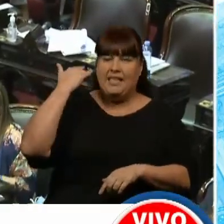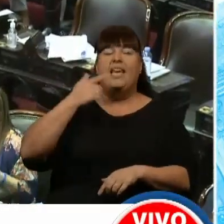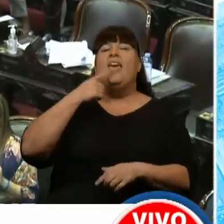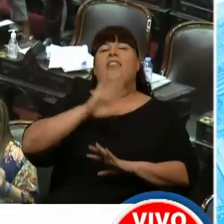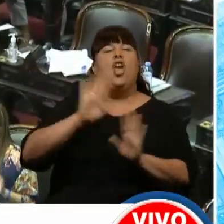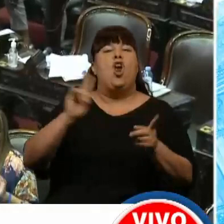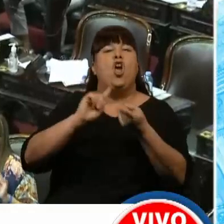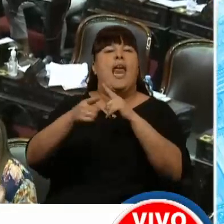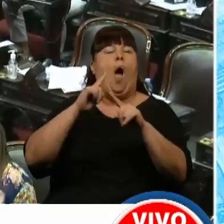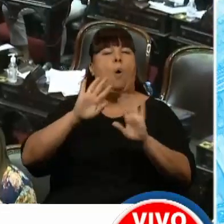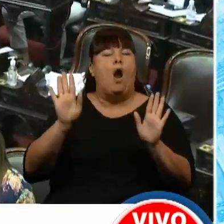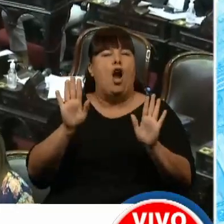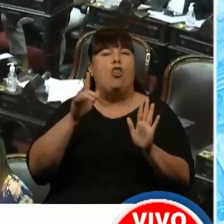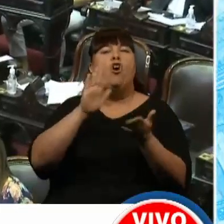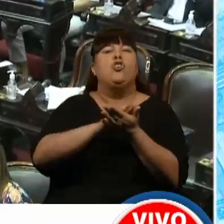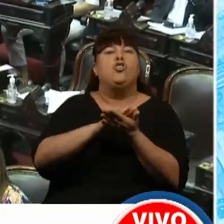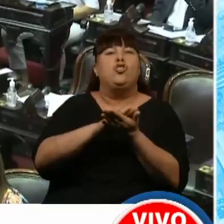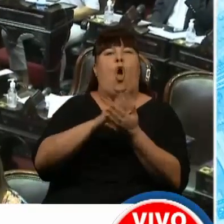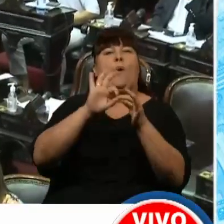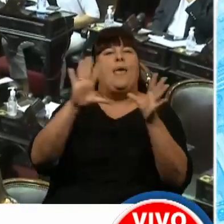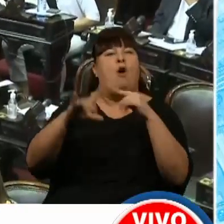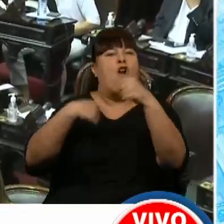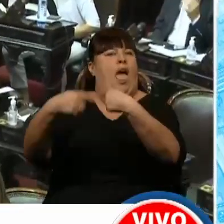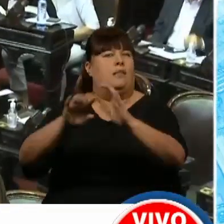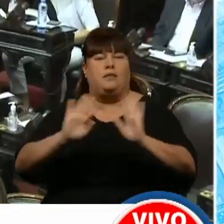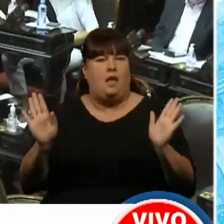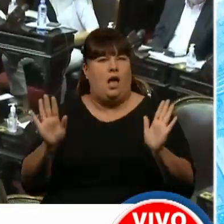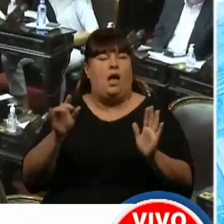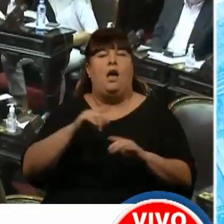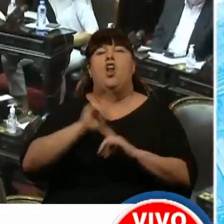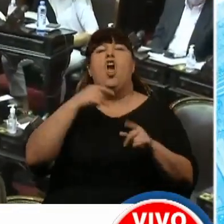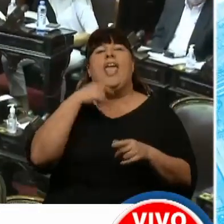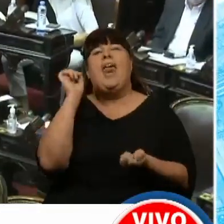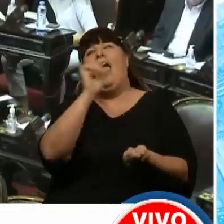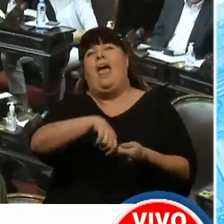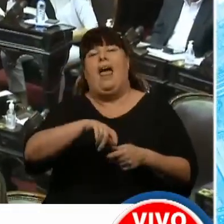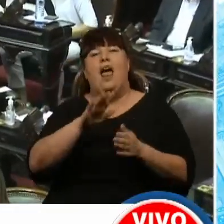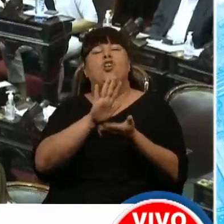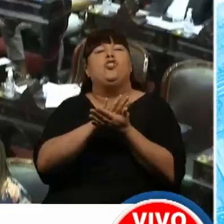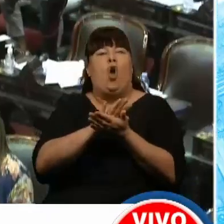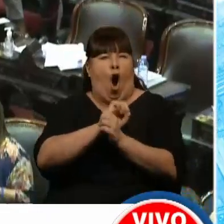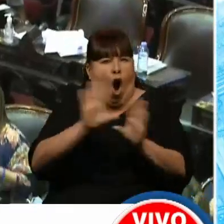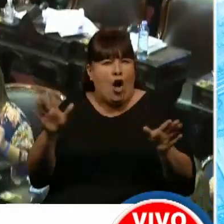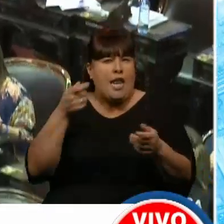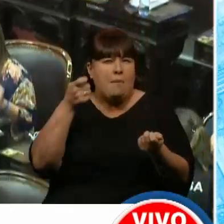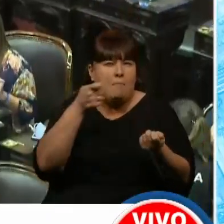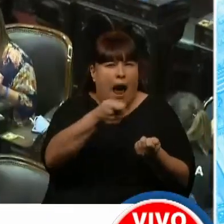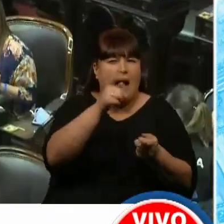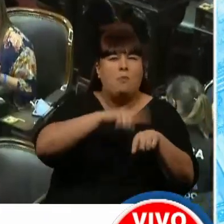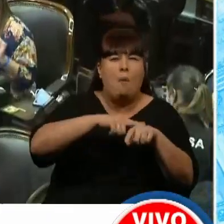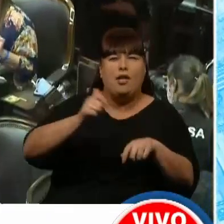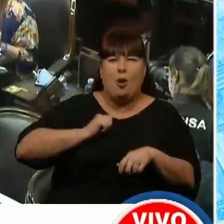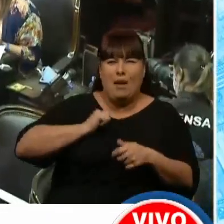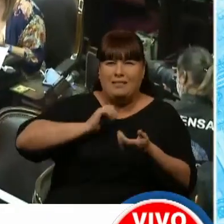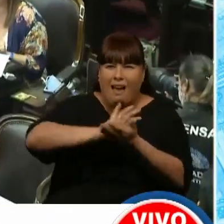no pactar la transición democrática, no pasar por alto la atrocidad de los crímenes de la